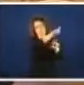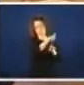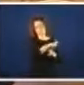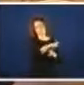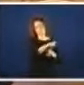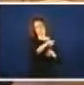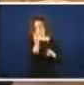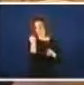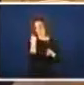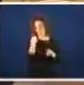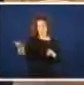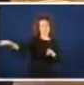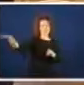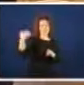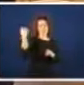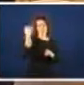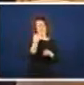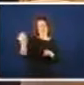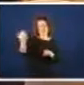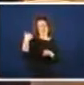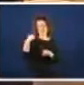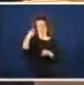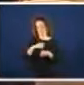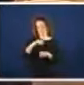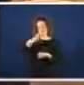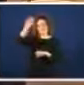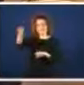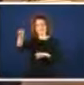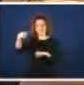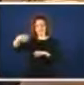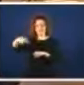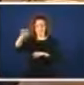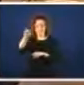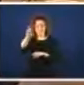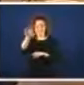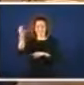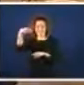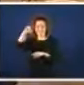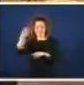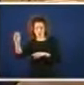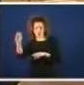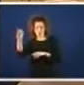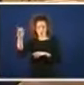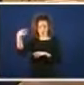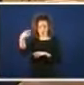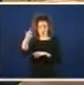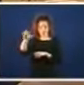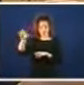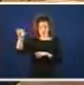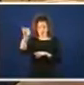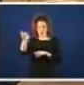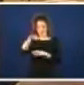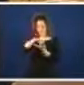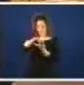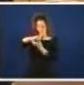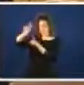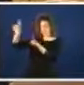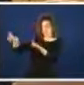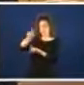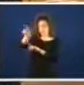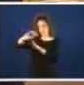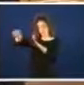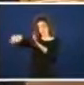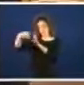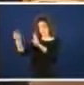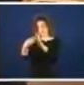formulou hai moitos anos a Arsenio Iglesias. Unha pregunta que pasará a historia como a pregunta total.